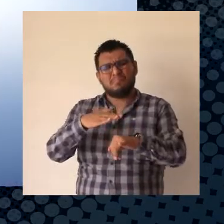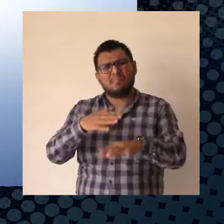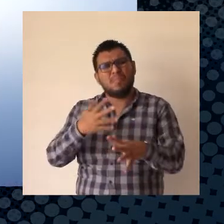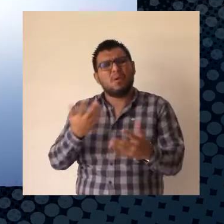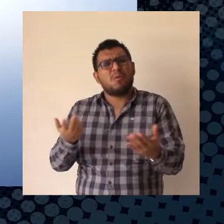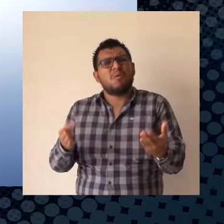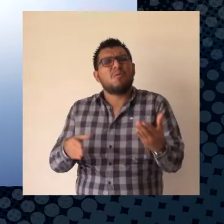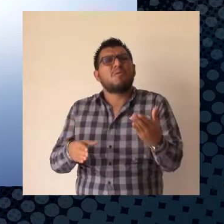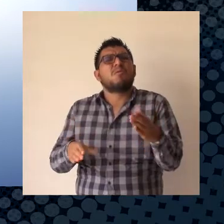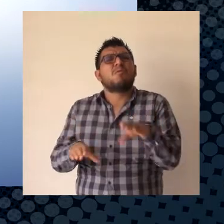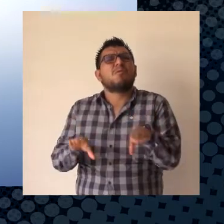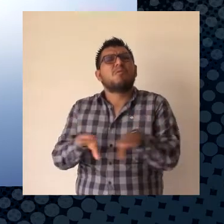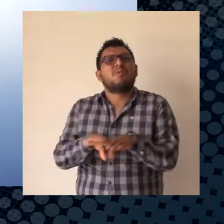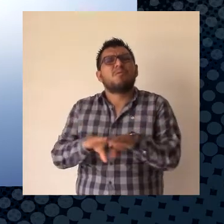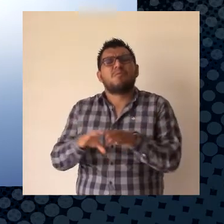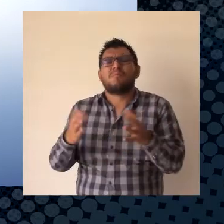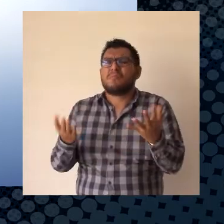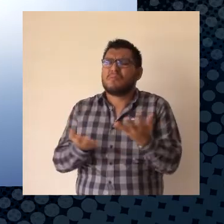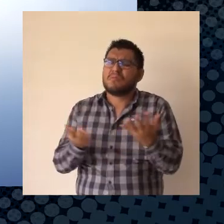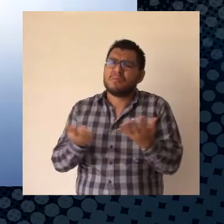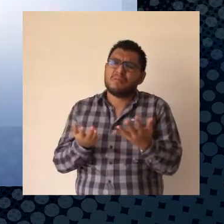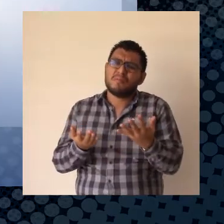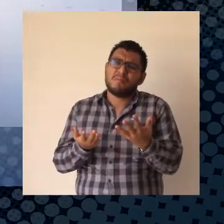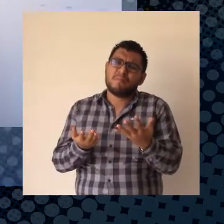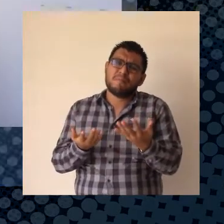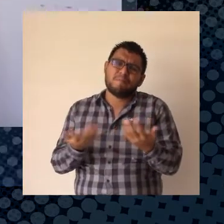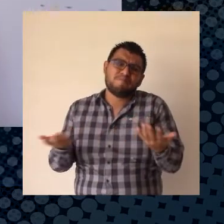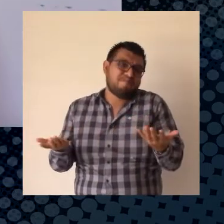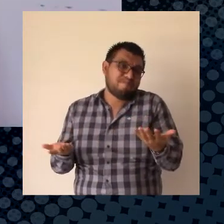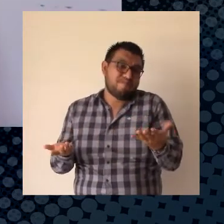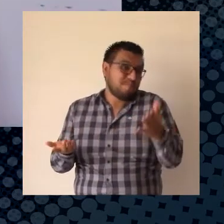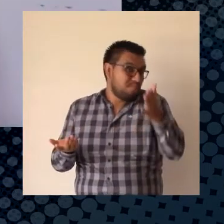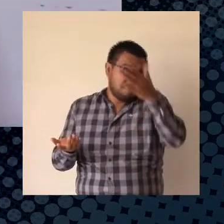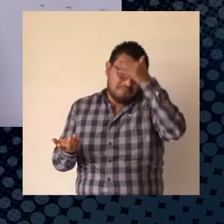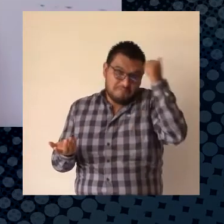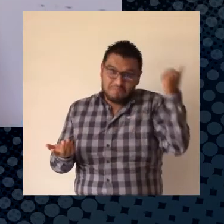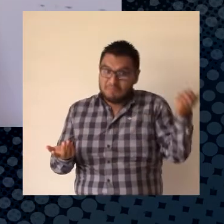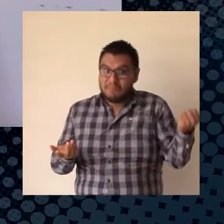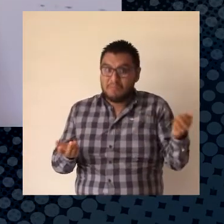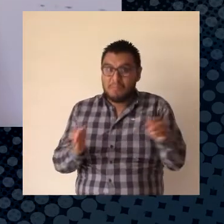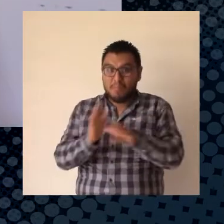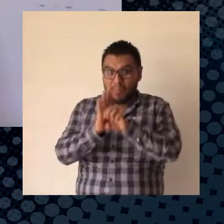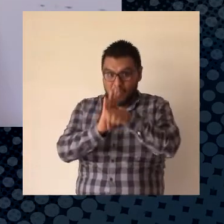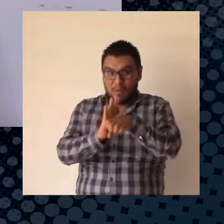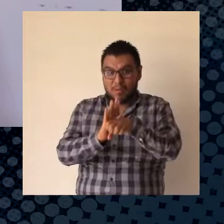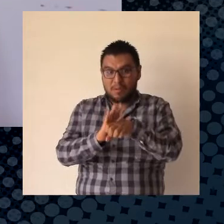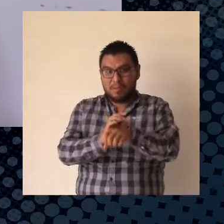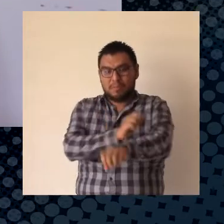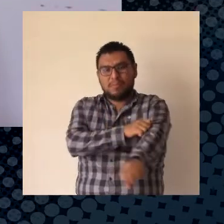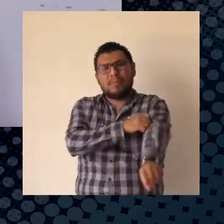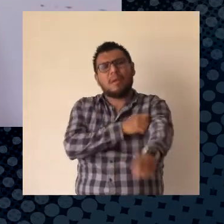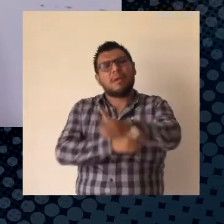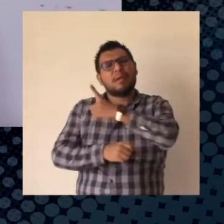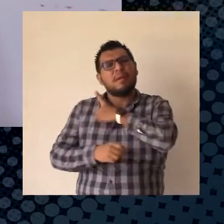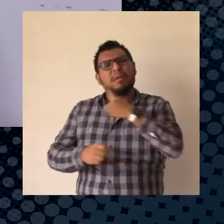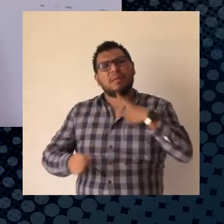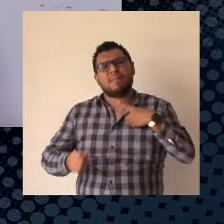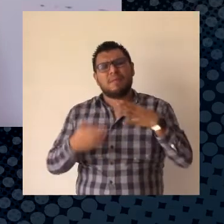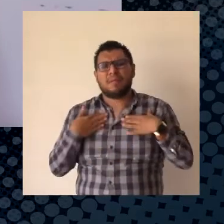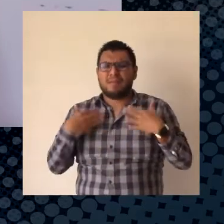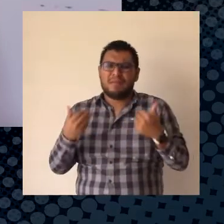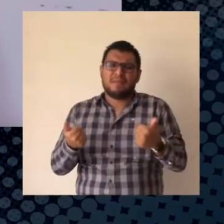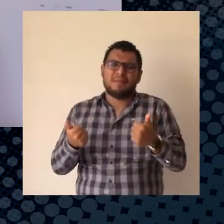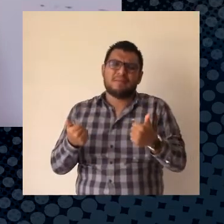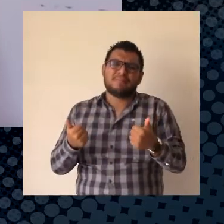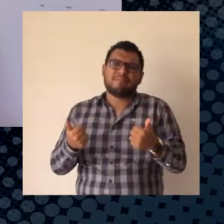o básicas. Son superficiales todavía, pero son básicas. Por ejemplo, deben considerarse